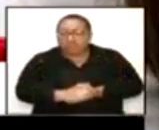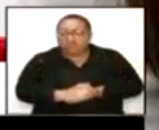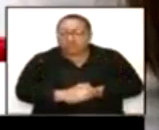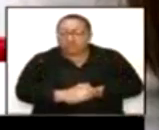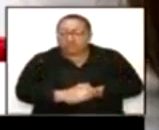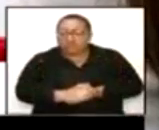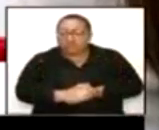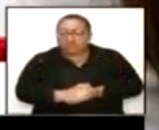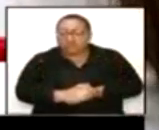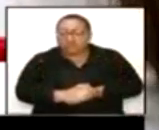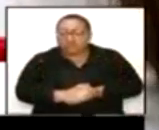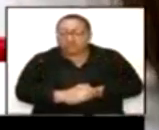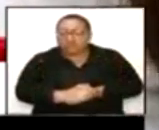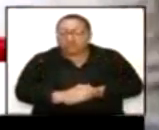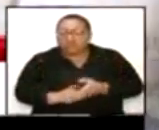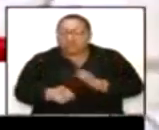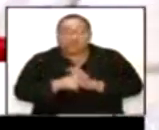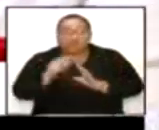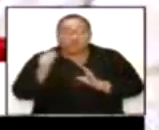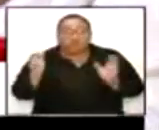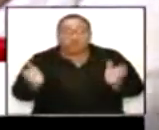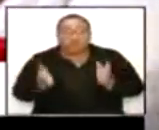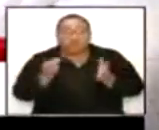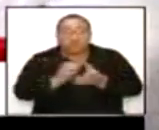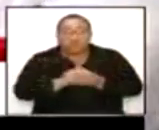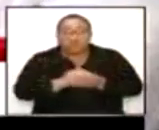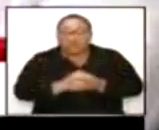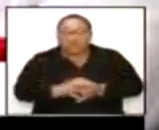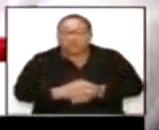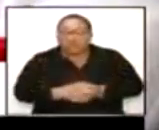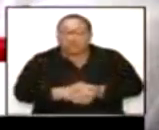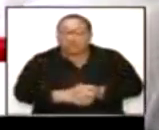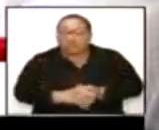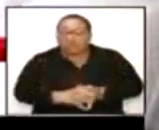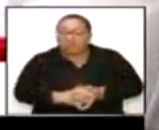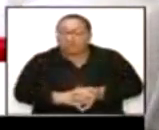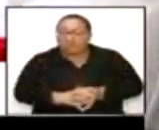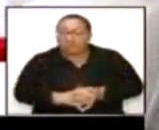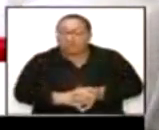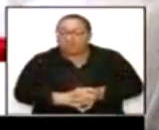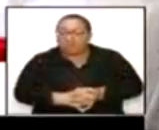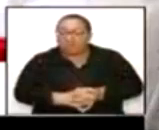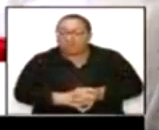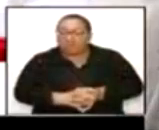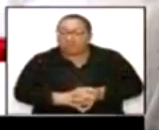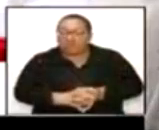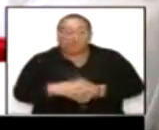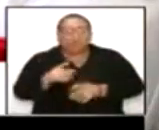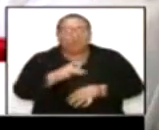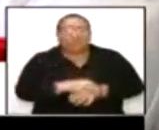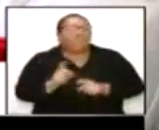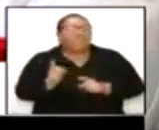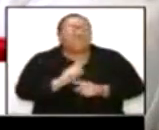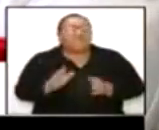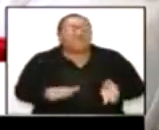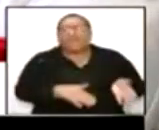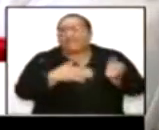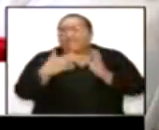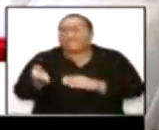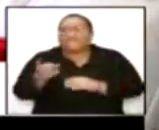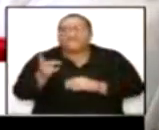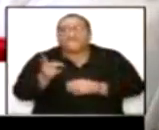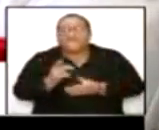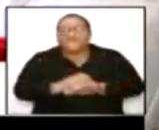Pueblo, complaciente o promoviendo, no sé qué decir, pide. El Rebagliati no, porque estos médicos no saben. Vamos a llevarlo